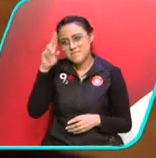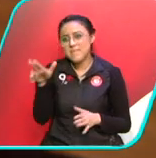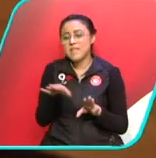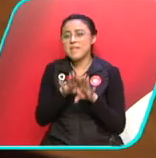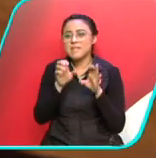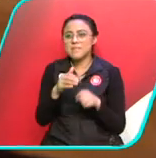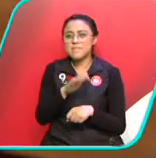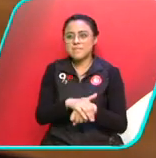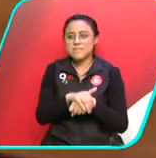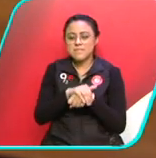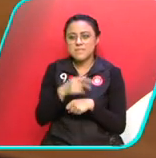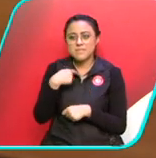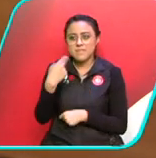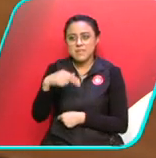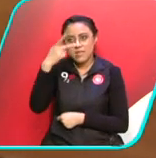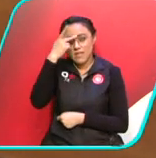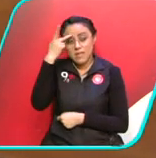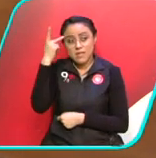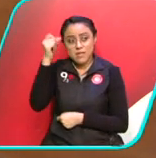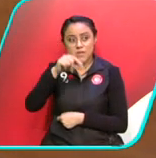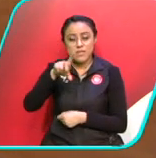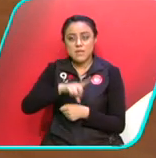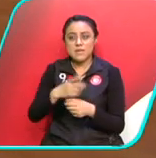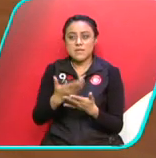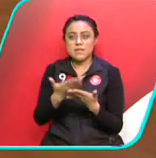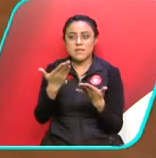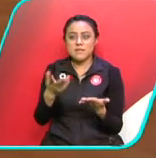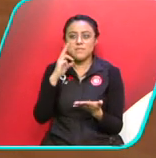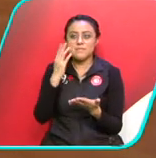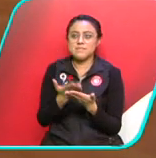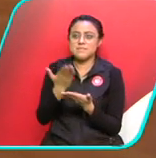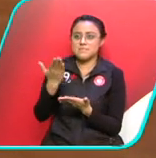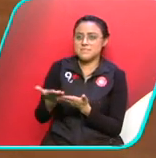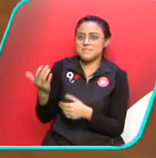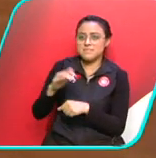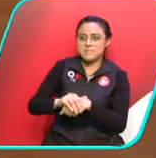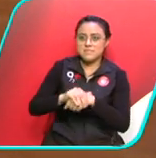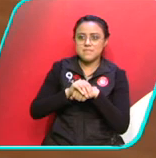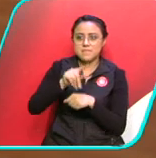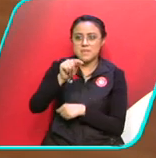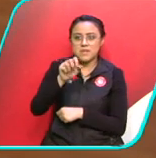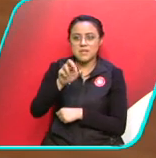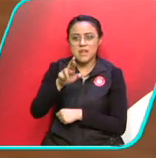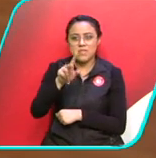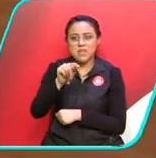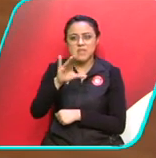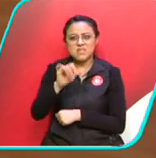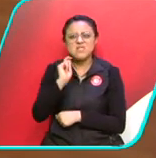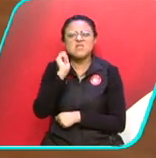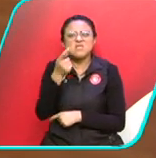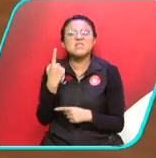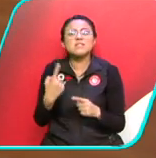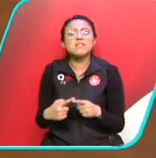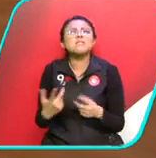todos, yo soy Calle Sandoval y en el Hecho en México del día de hoy les voy a presentar a mis amigas de Retacitos. Vamos a conocerlas.